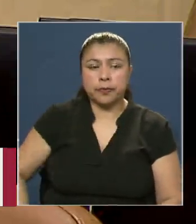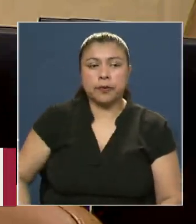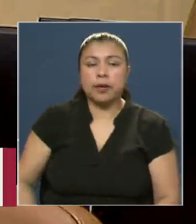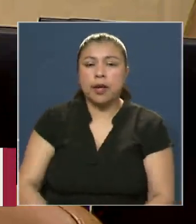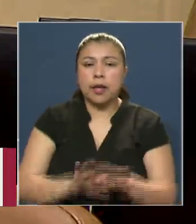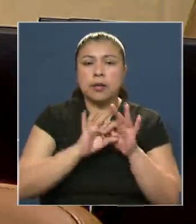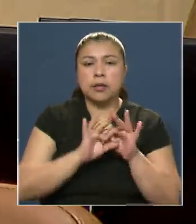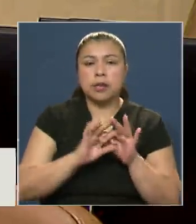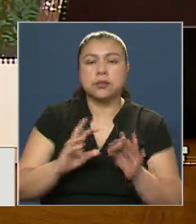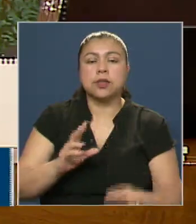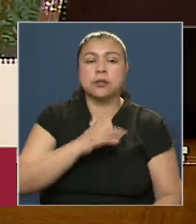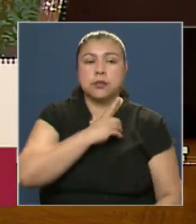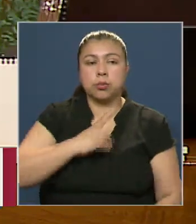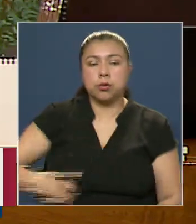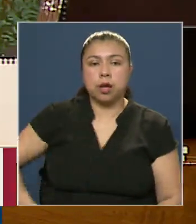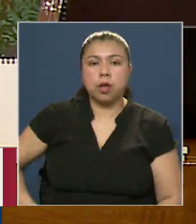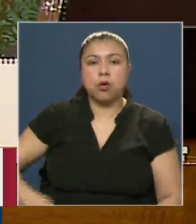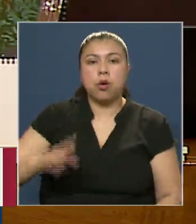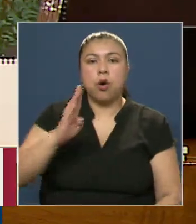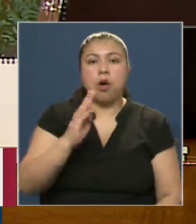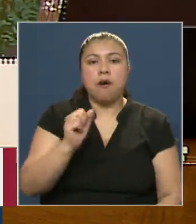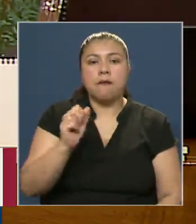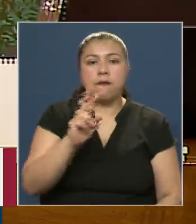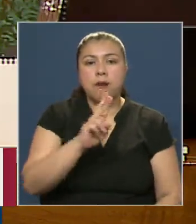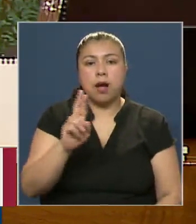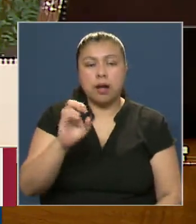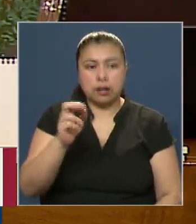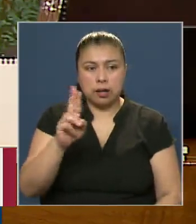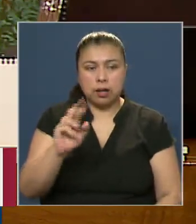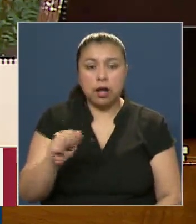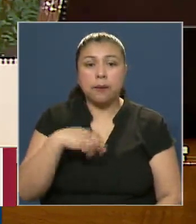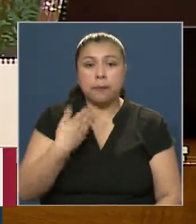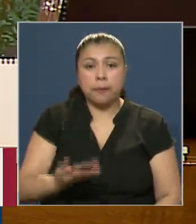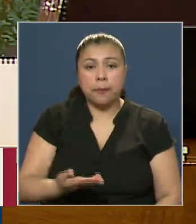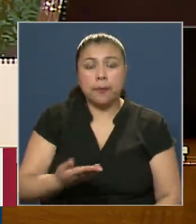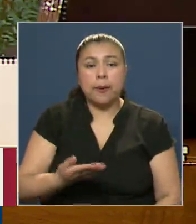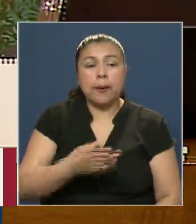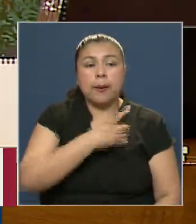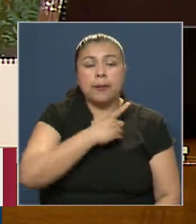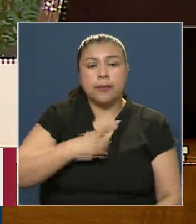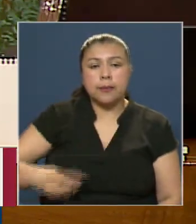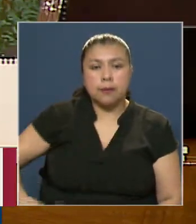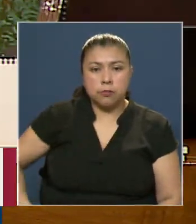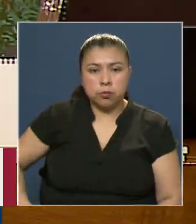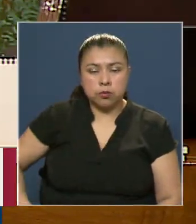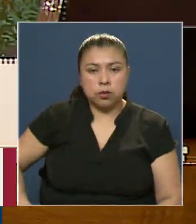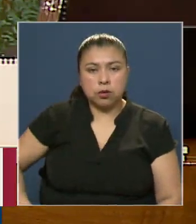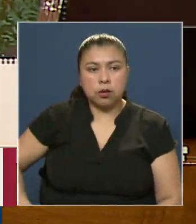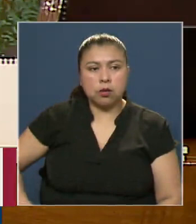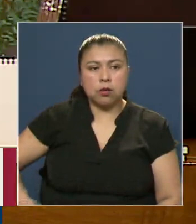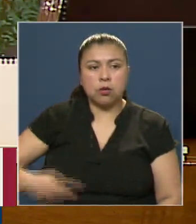diputado señor Barrera. A continuación ofrezco la palabra al diputado don Pedro Velázquez.